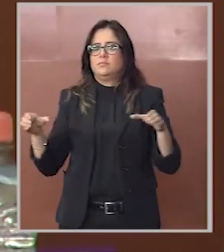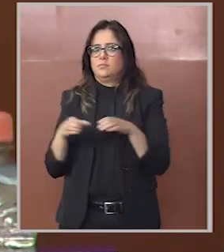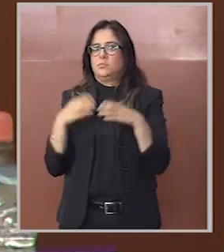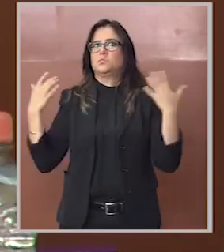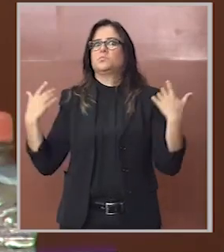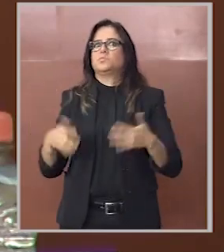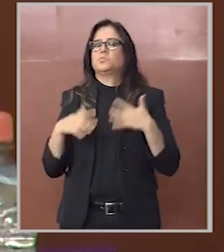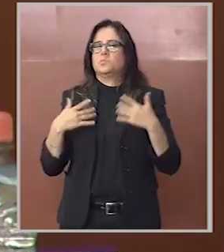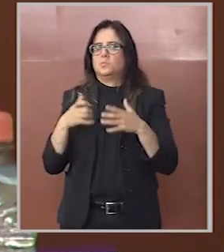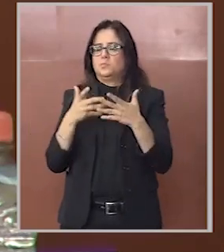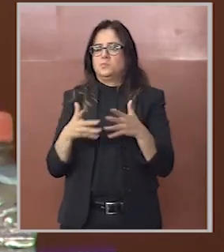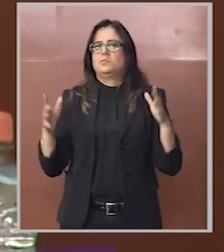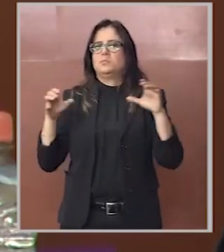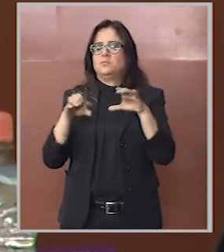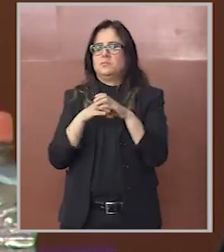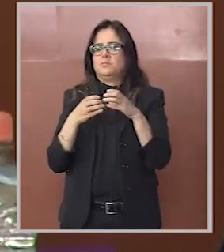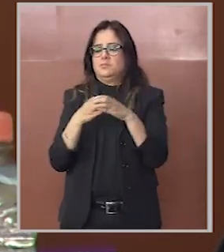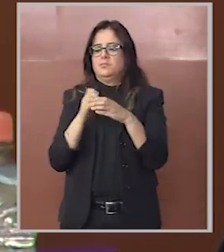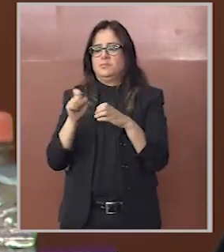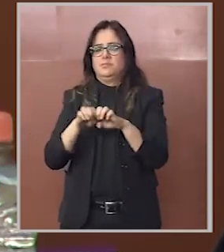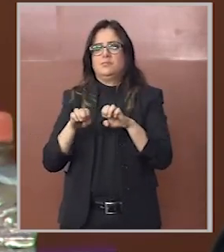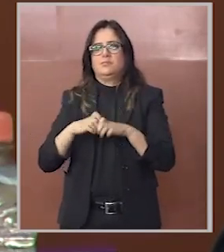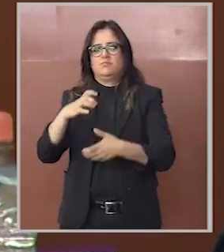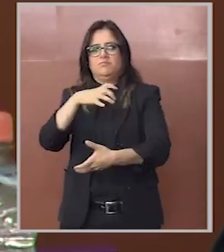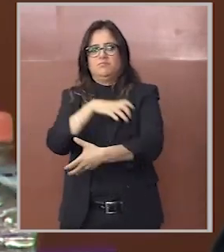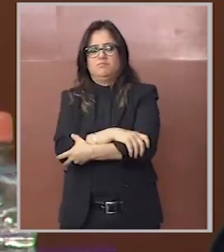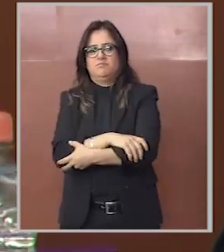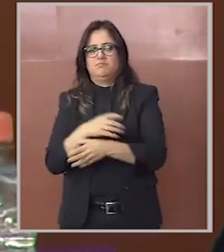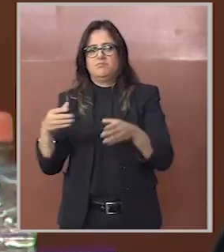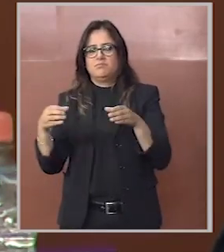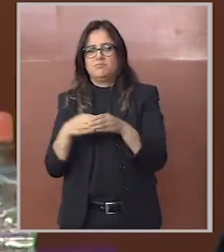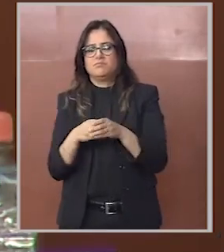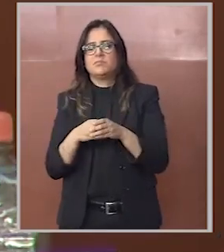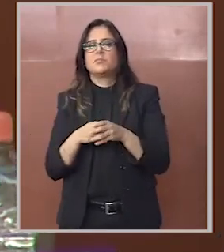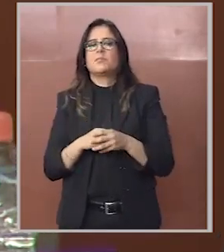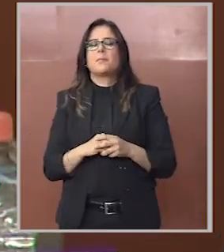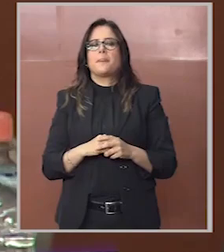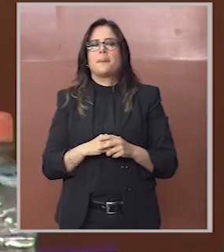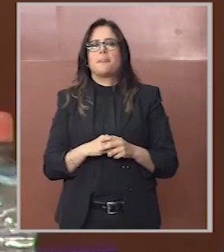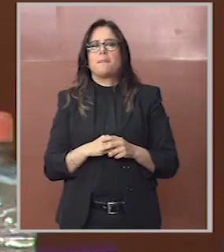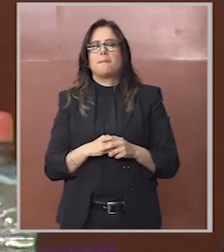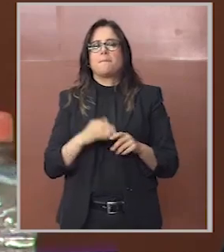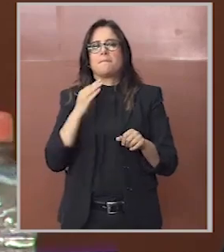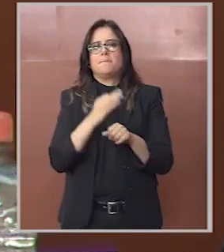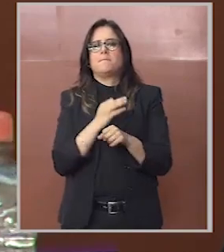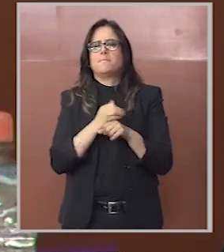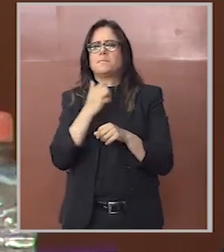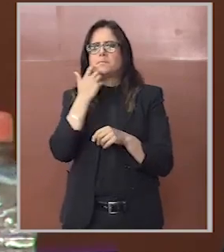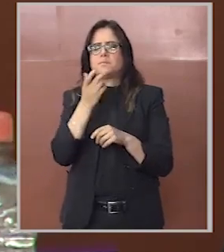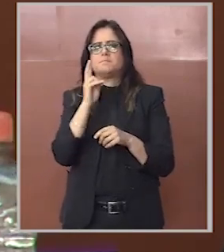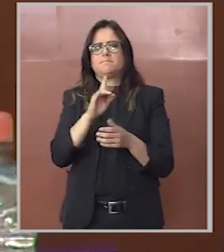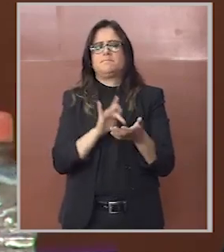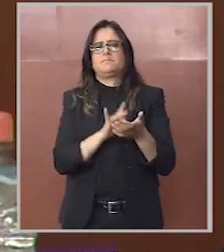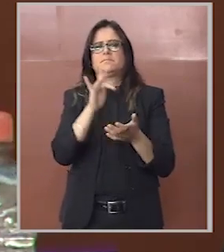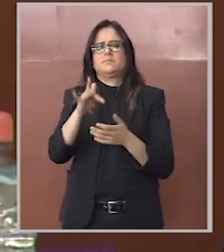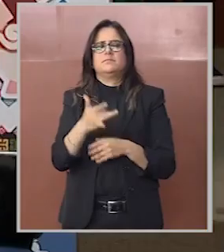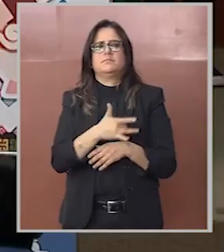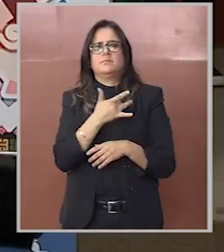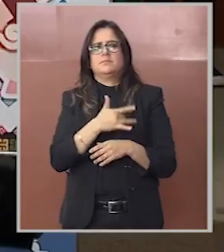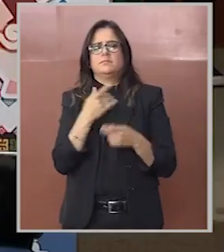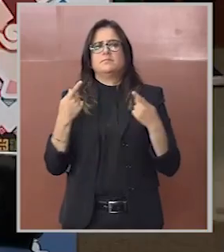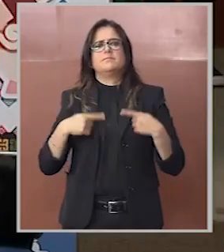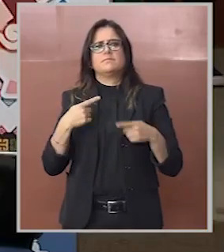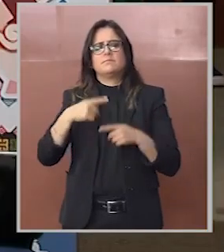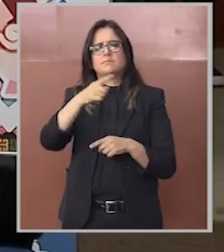que hemos colaborado y partiendo de esto también me gustaría agradecer a las personas que están